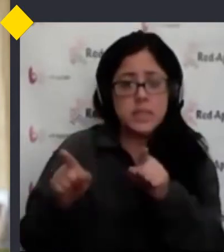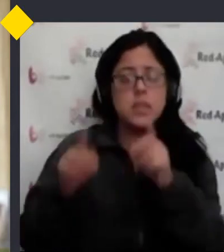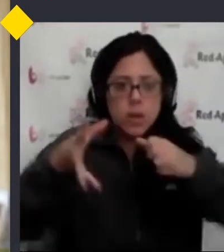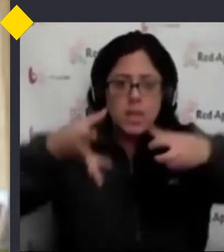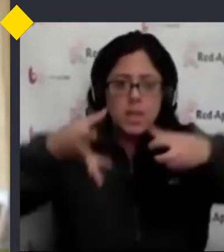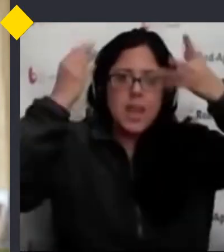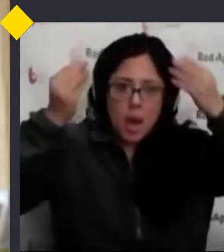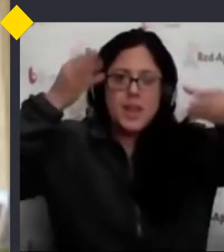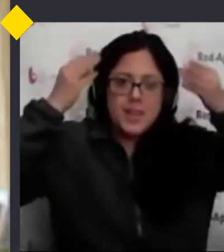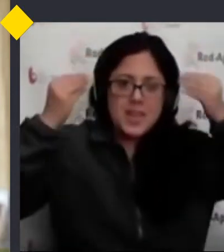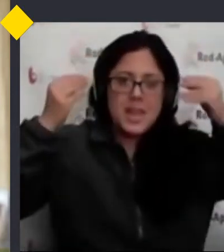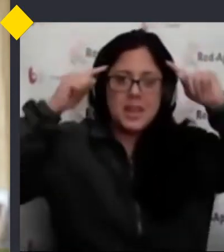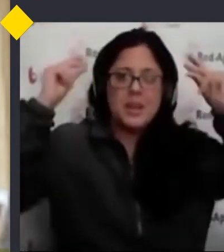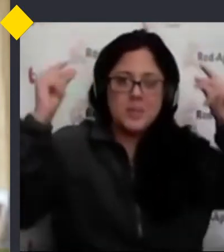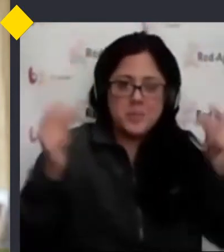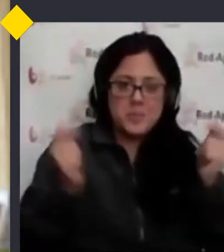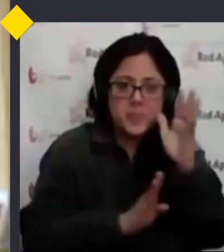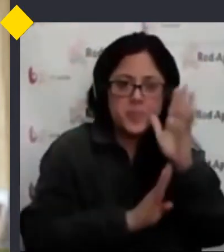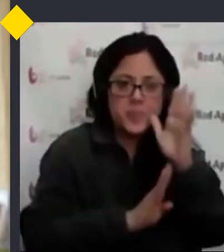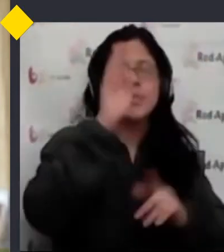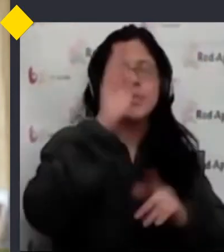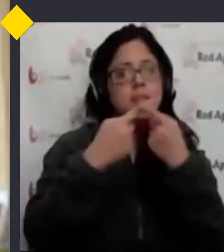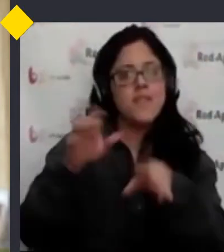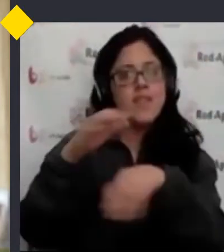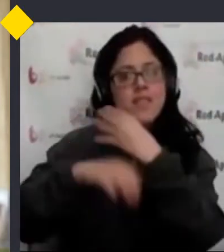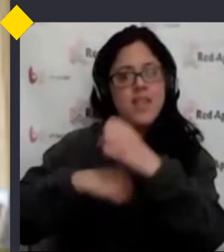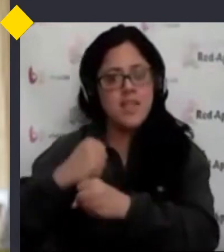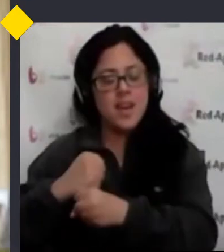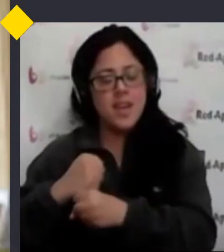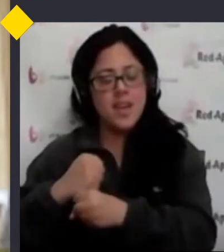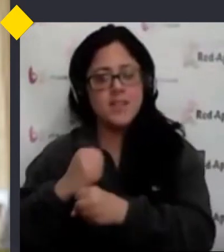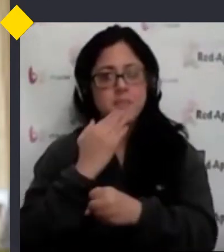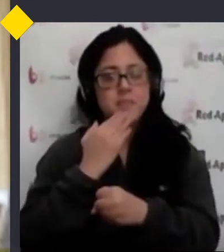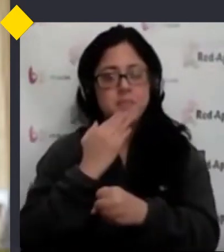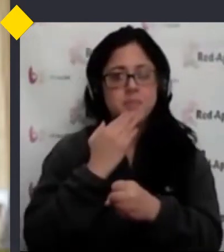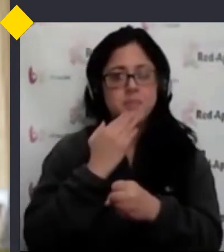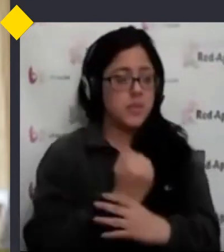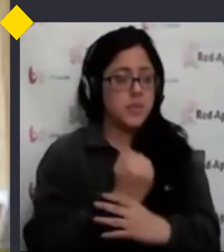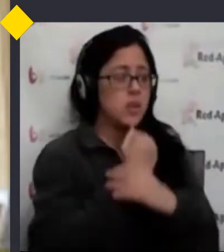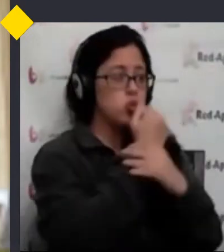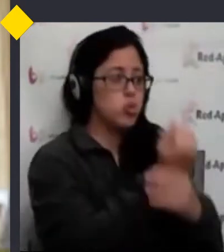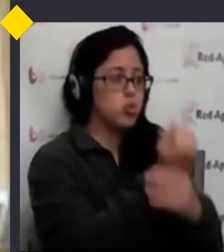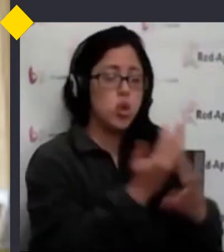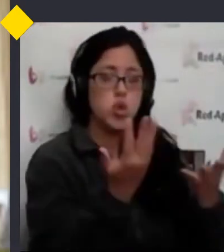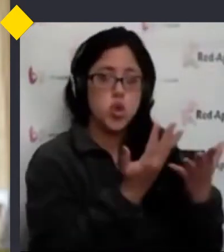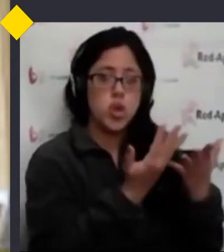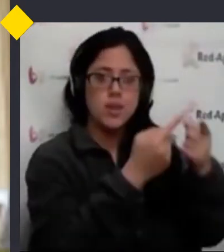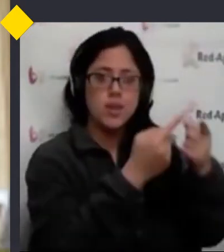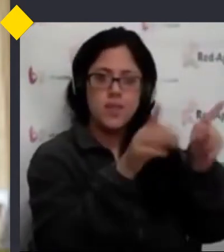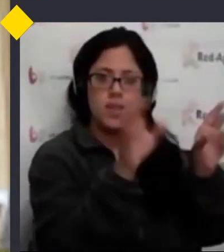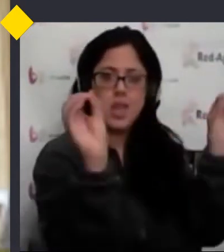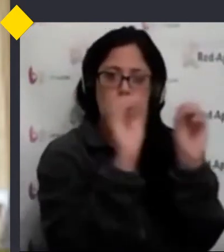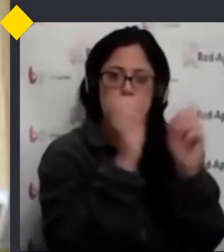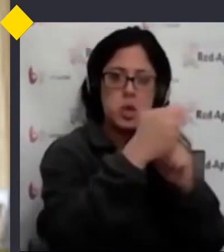de tener estas distintas edades, contribuyendo también a con sus distintos puntos de vista. O sea, hoy día nosotros somos